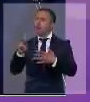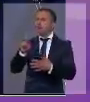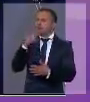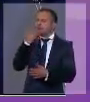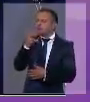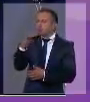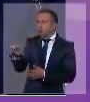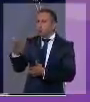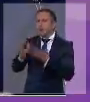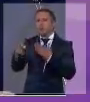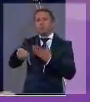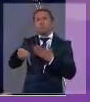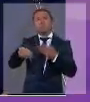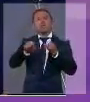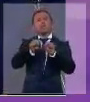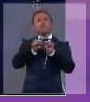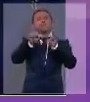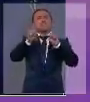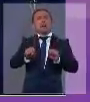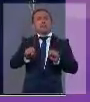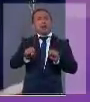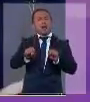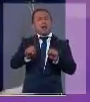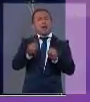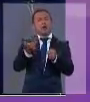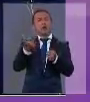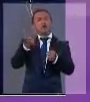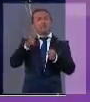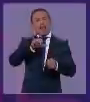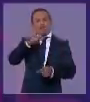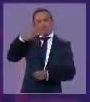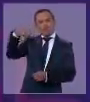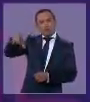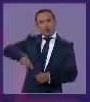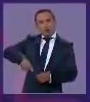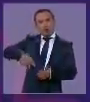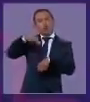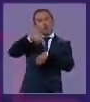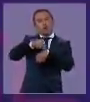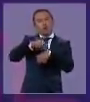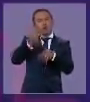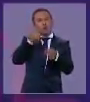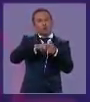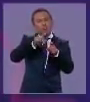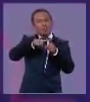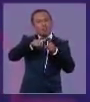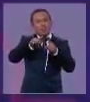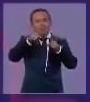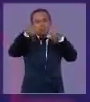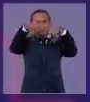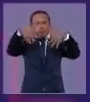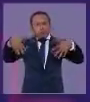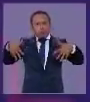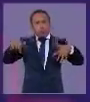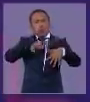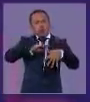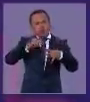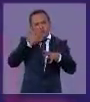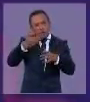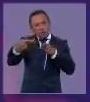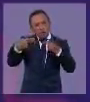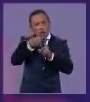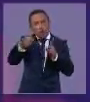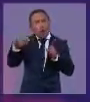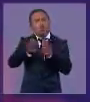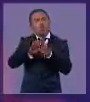de salud y cómo habría que financiarlo? Lo que nosotros hemos planteado es que el tema de la burocracia debe ser un problema del gobierno.